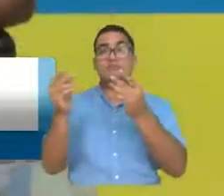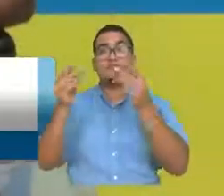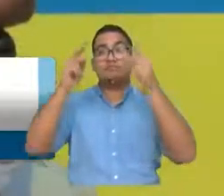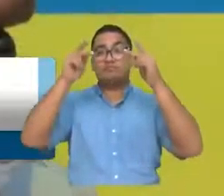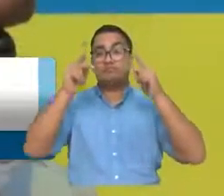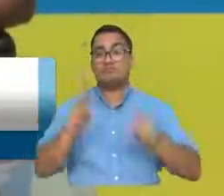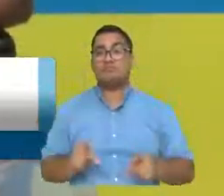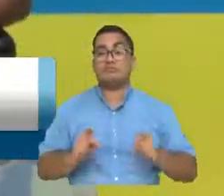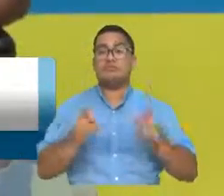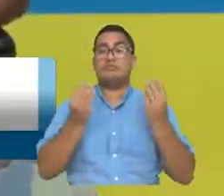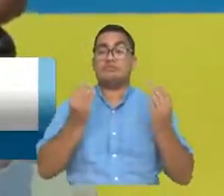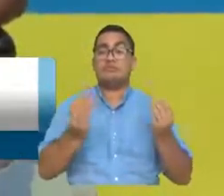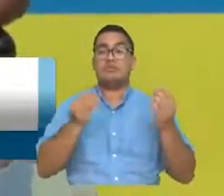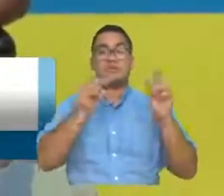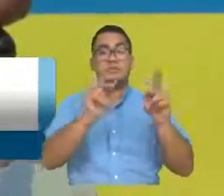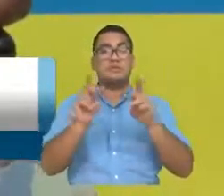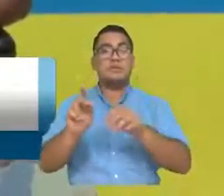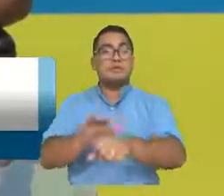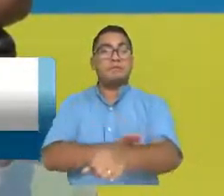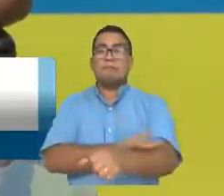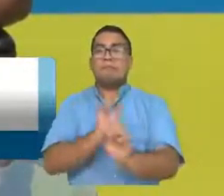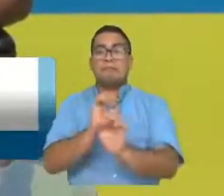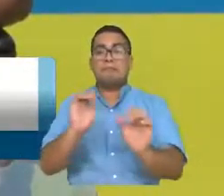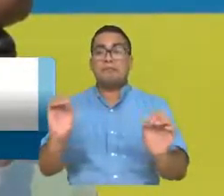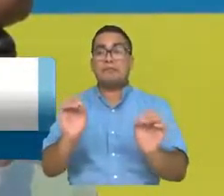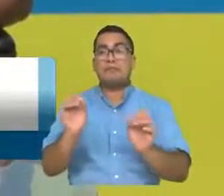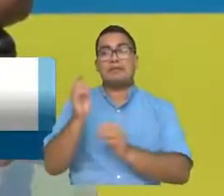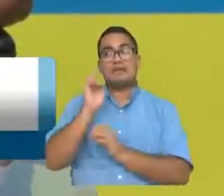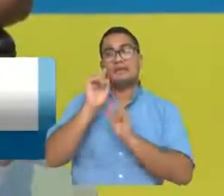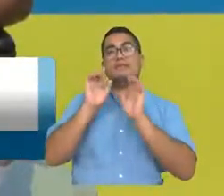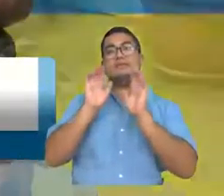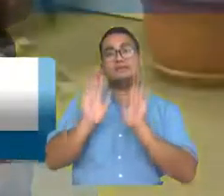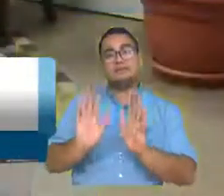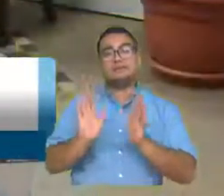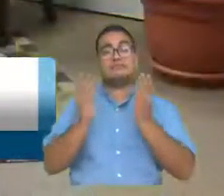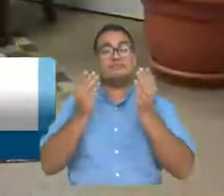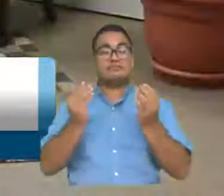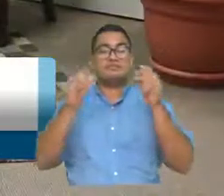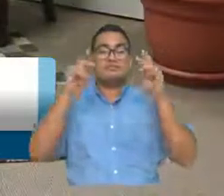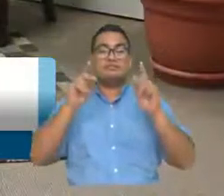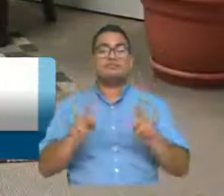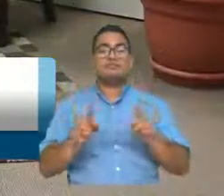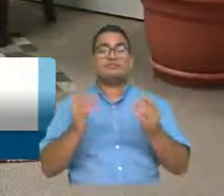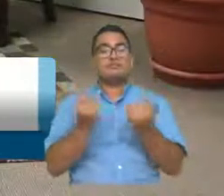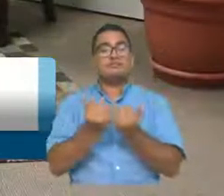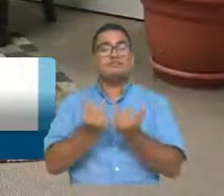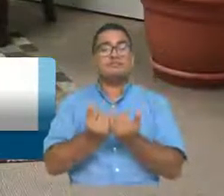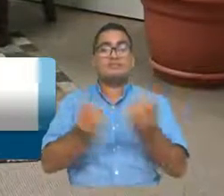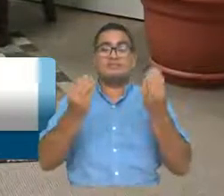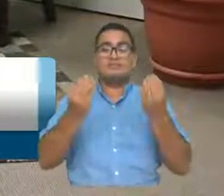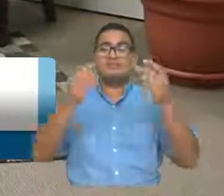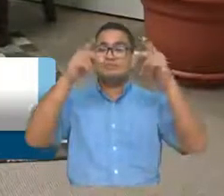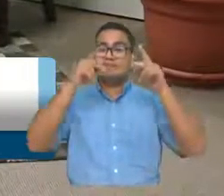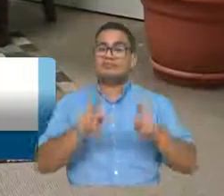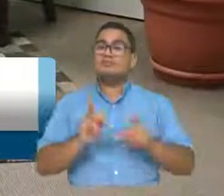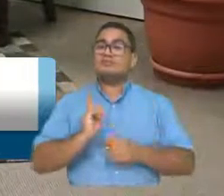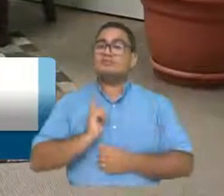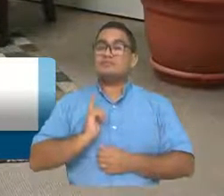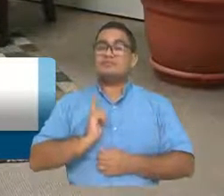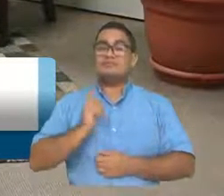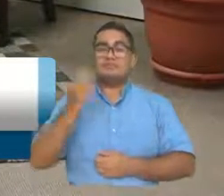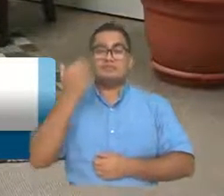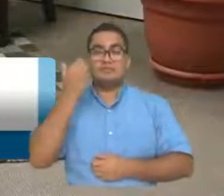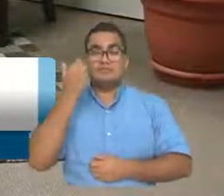que pasemos ese piso, ¿verdad?, limpiado con cloro. Sobre todo si estamos ante pacientes